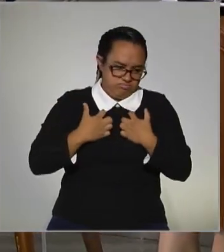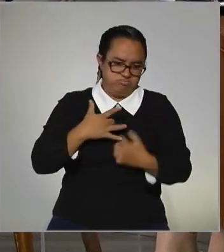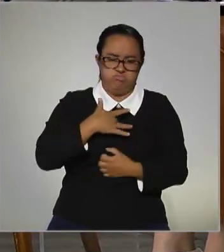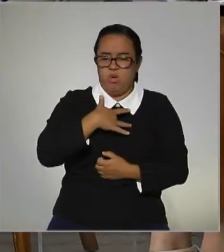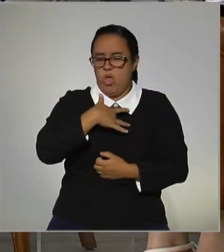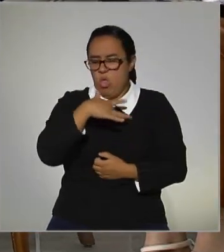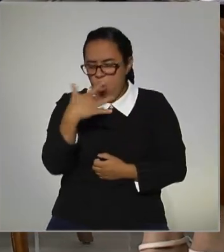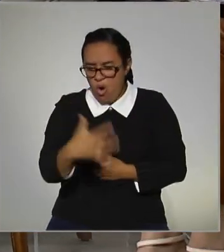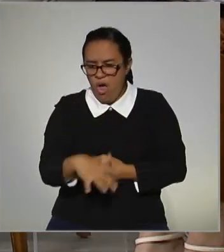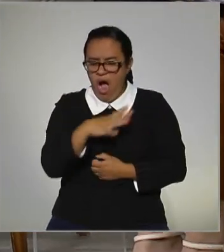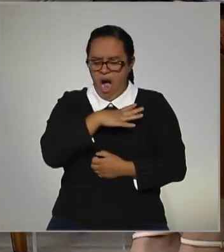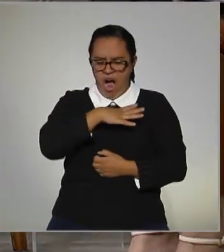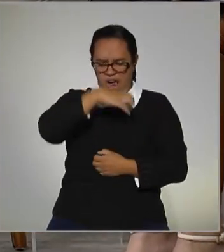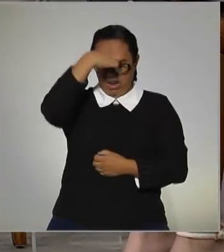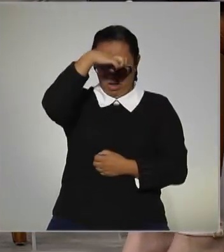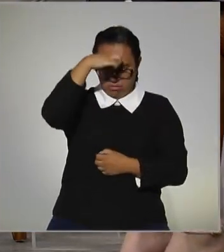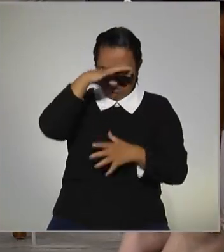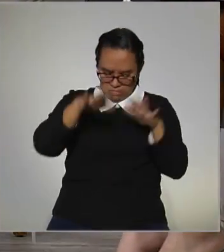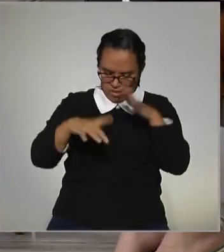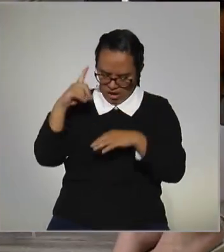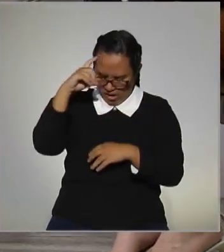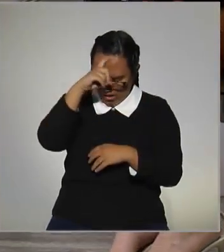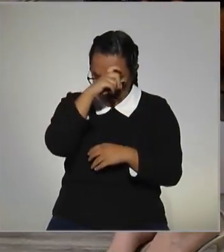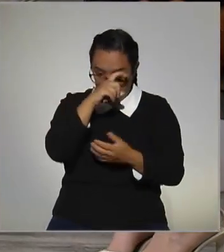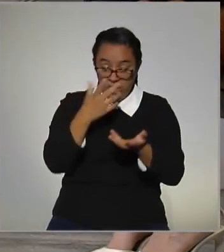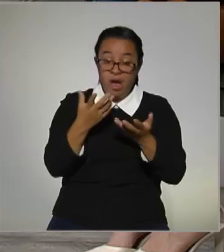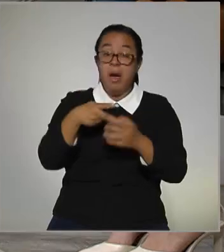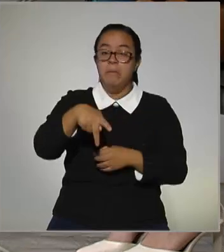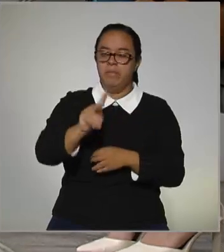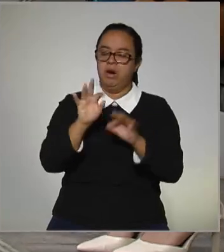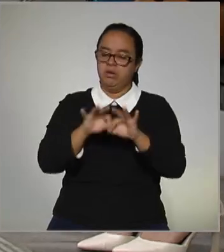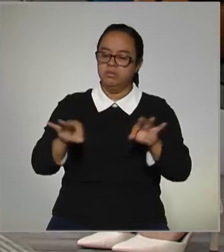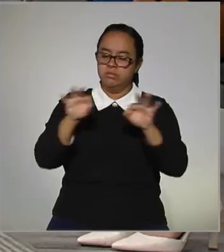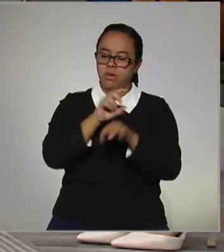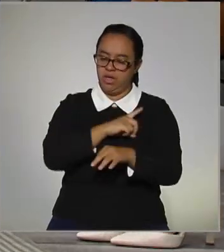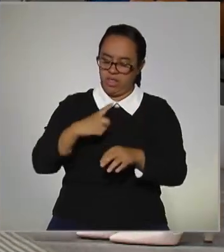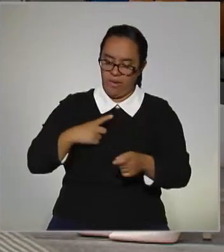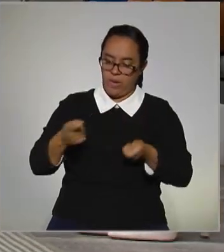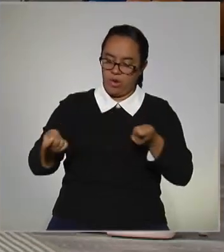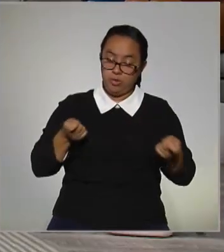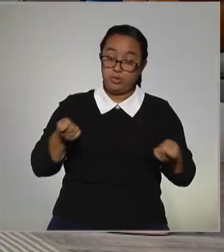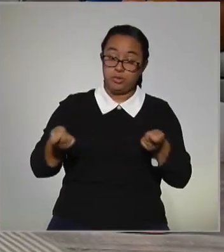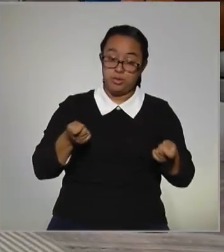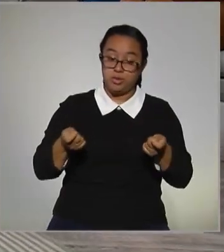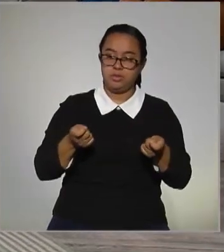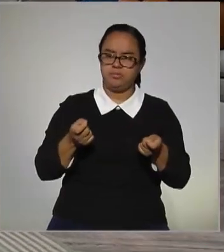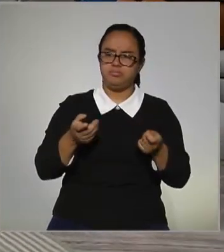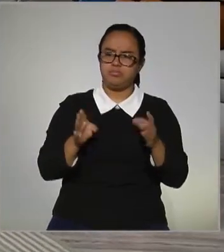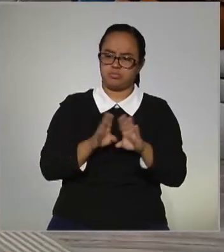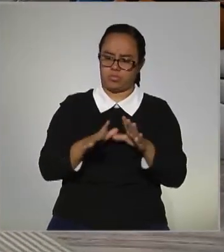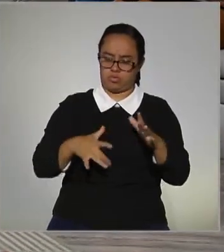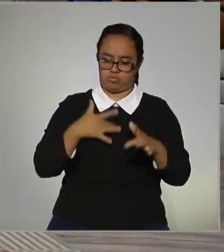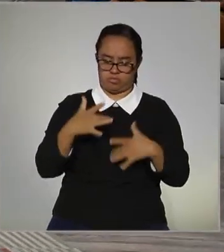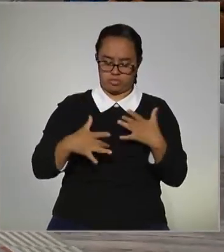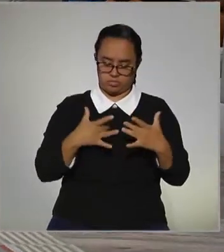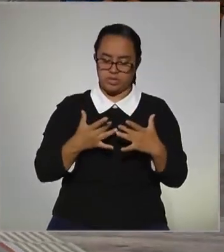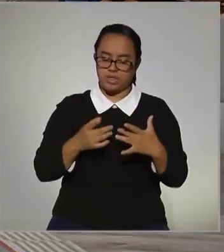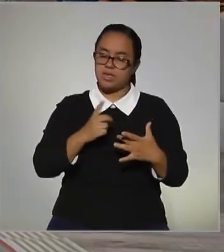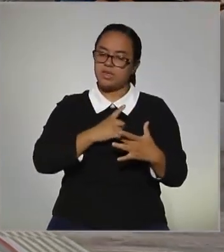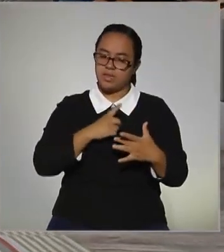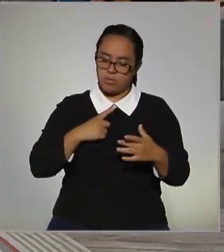mundo tenemos experiencias adversas en la vida, pero es importante saberlas manejar, saberlas experimentar y poderlas